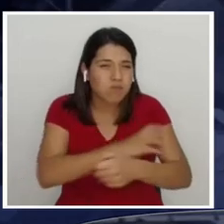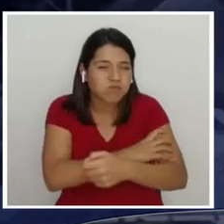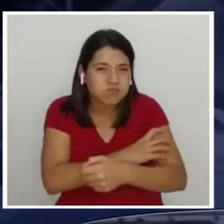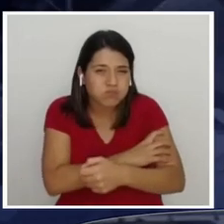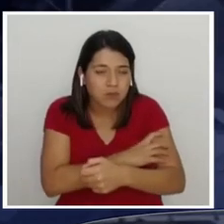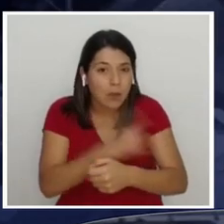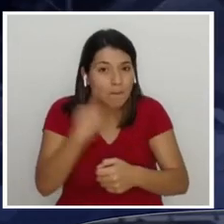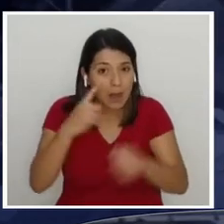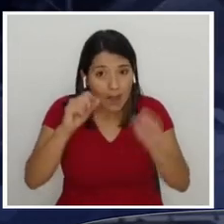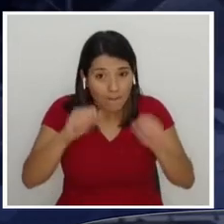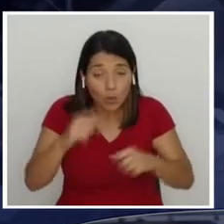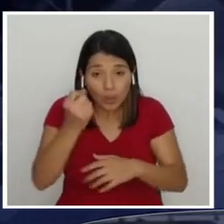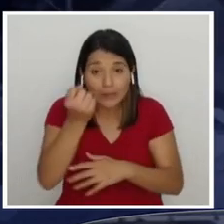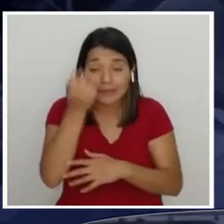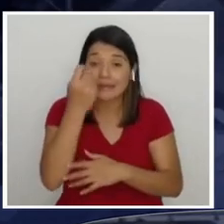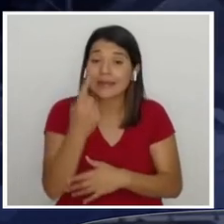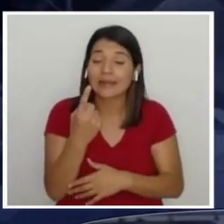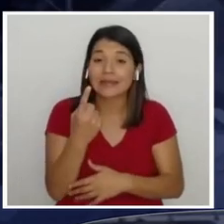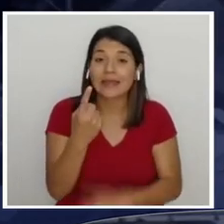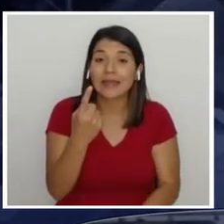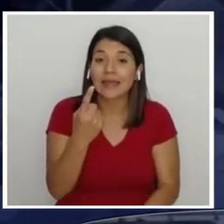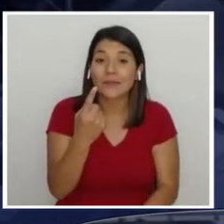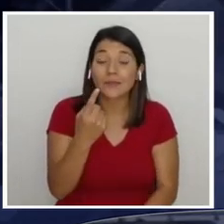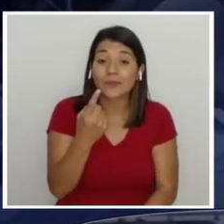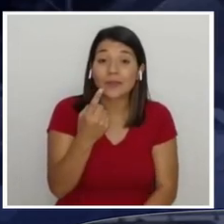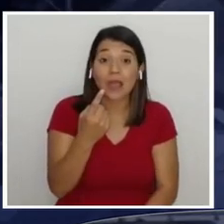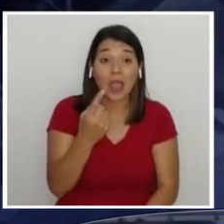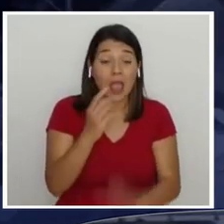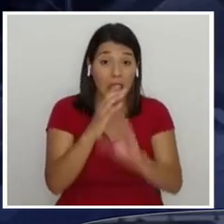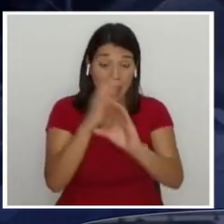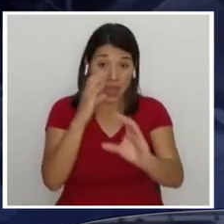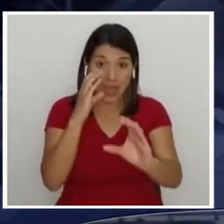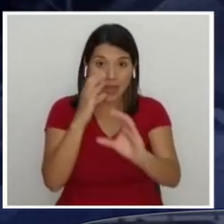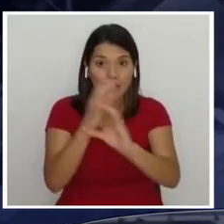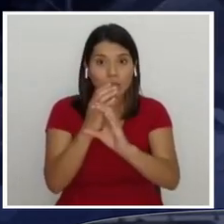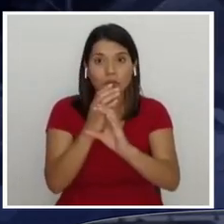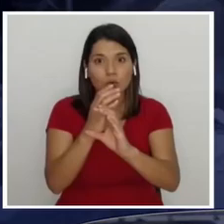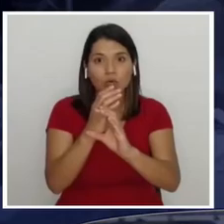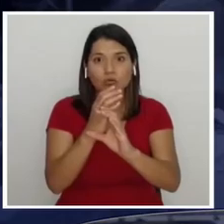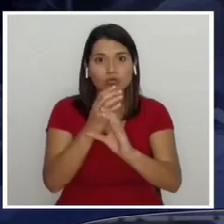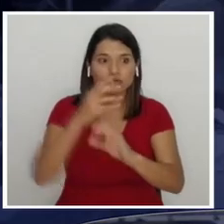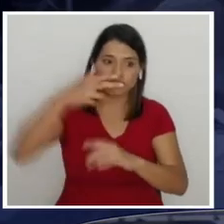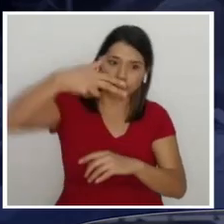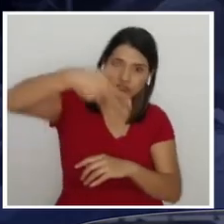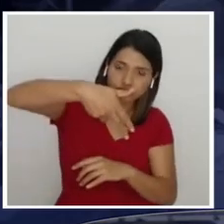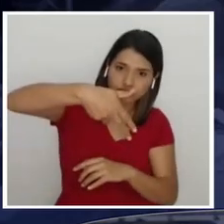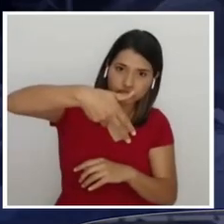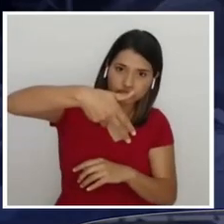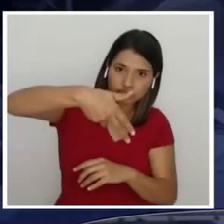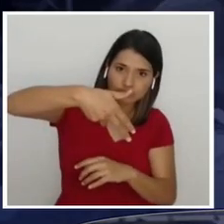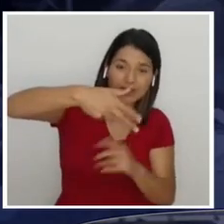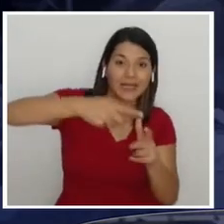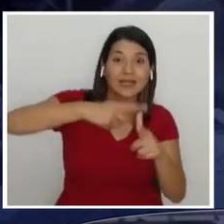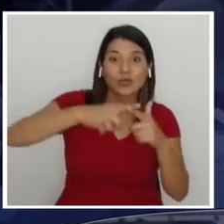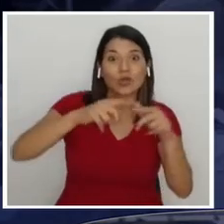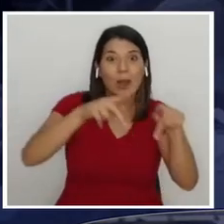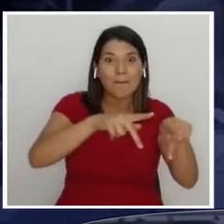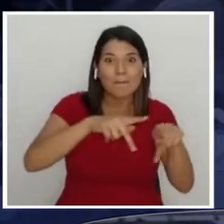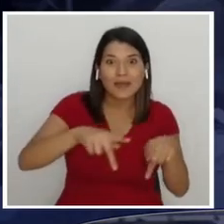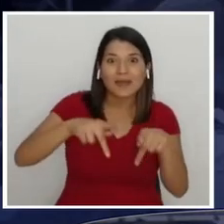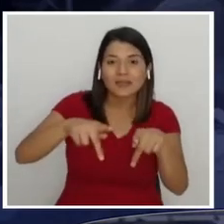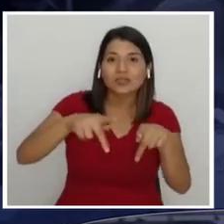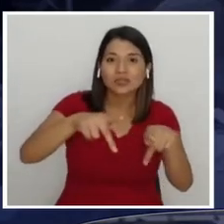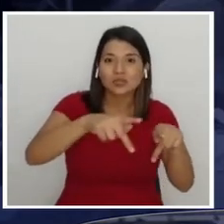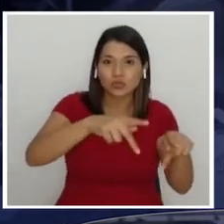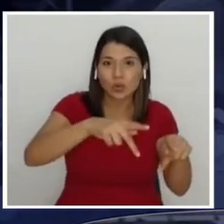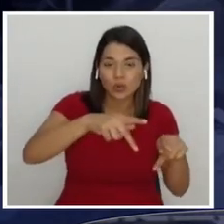de eso el autobús propiamente dicho quedó en 90 grados, entonces las personas estaban sentadas casi como si fueran a hacer un